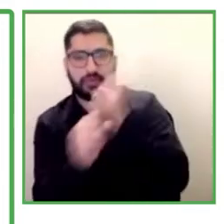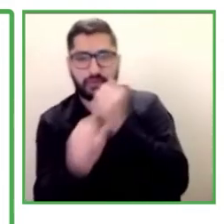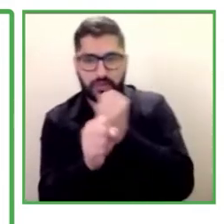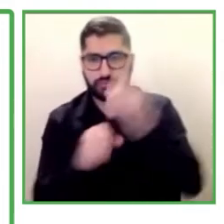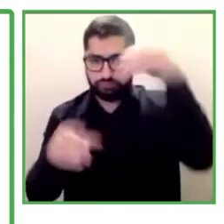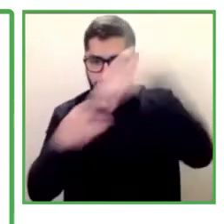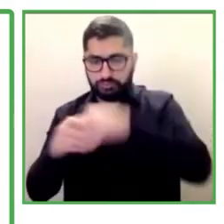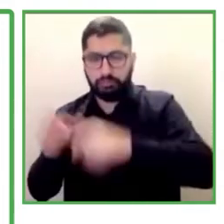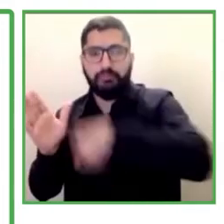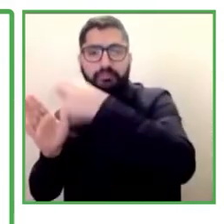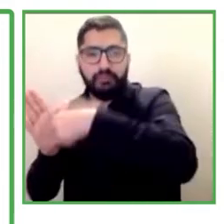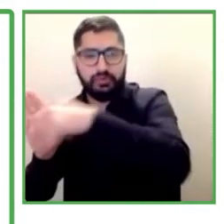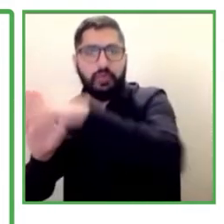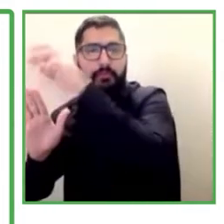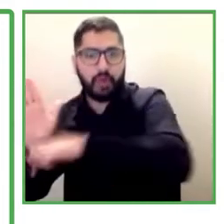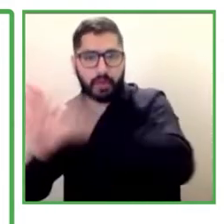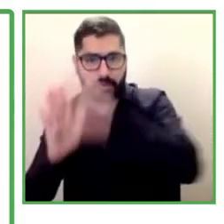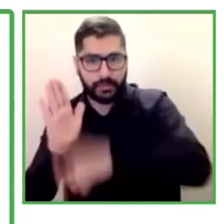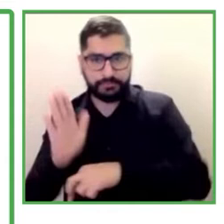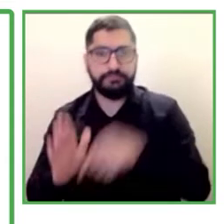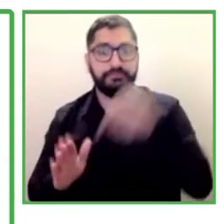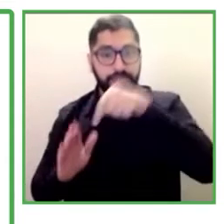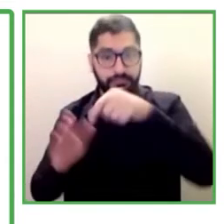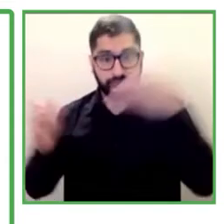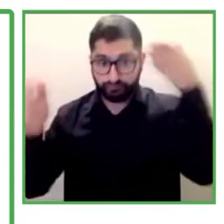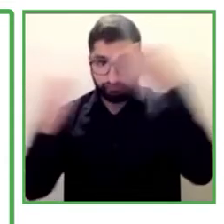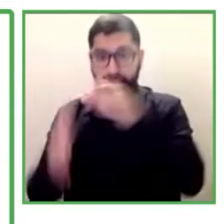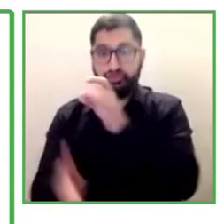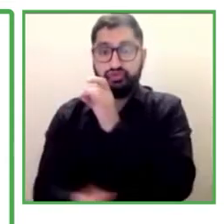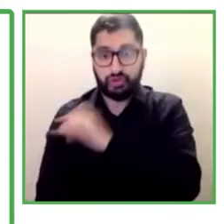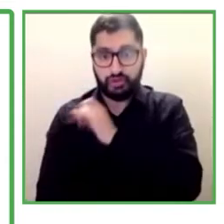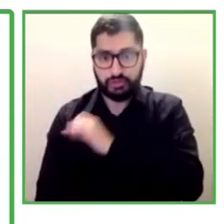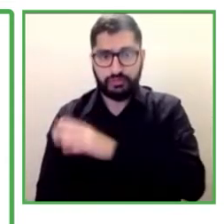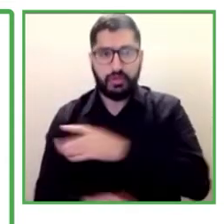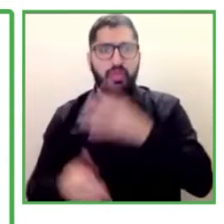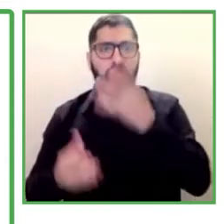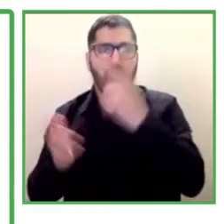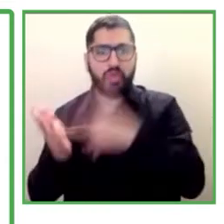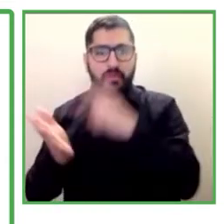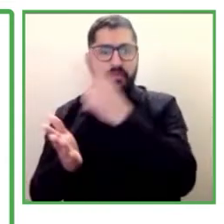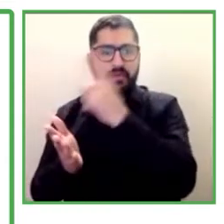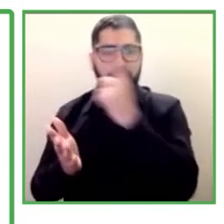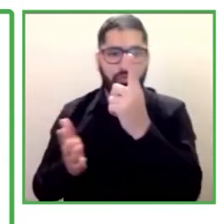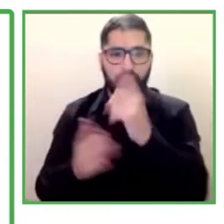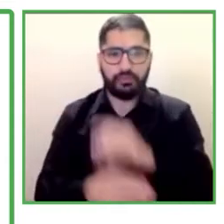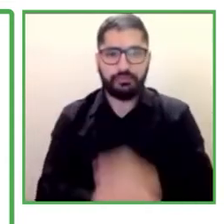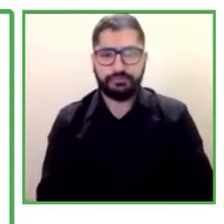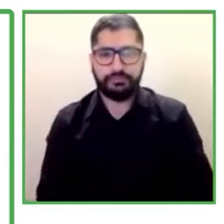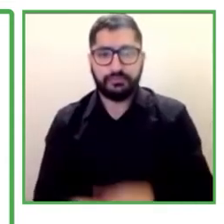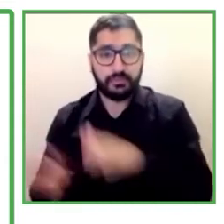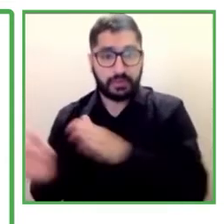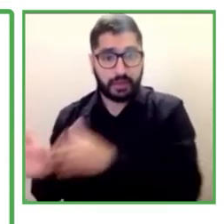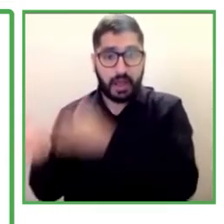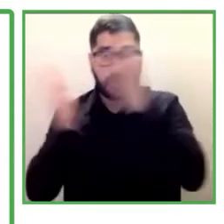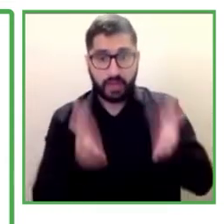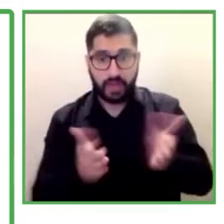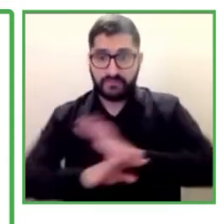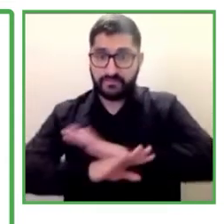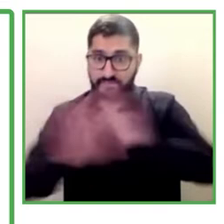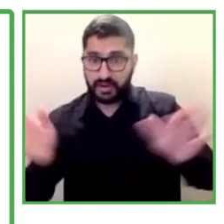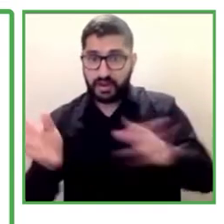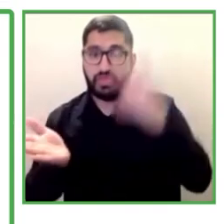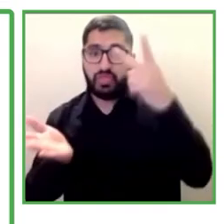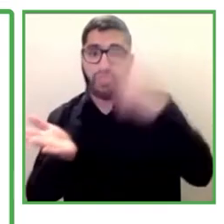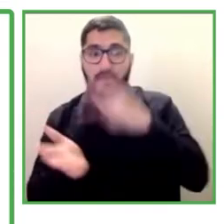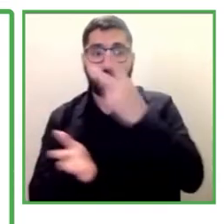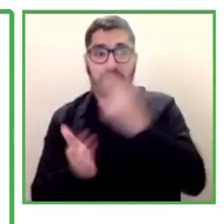Chile comenzó en el 2020 y su primera etapa termina el 2022. Y la inversión del proyecto